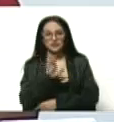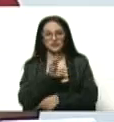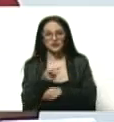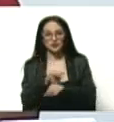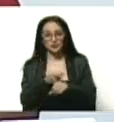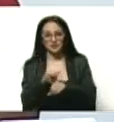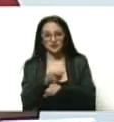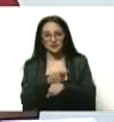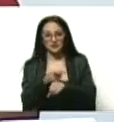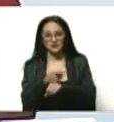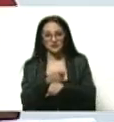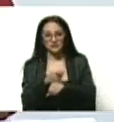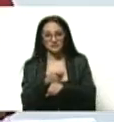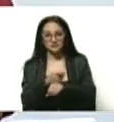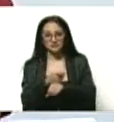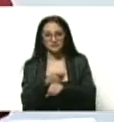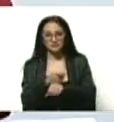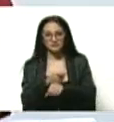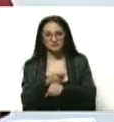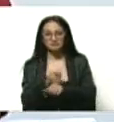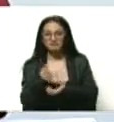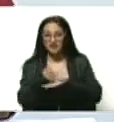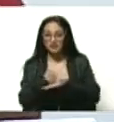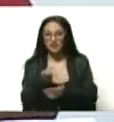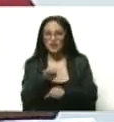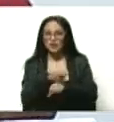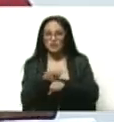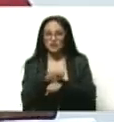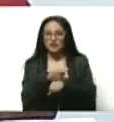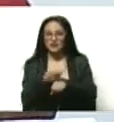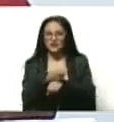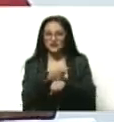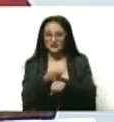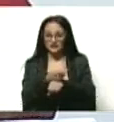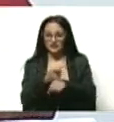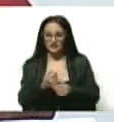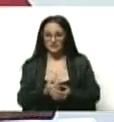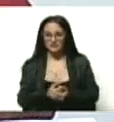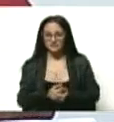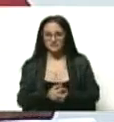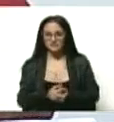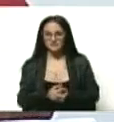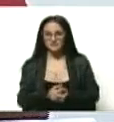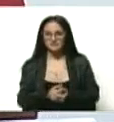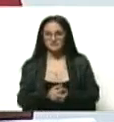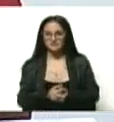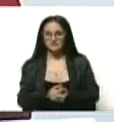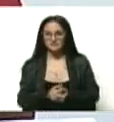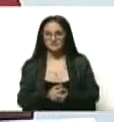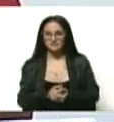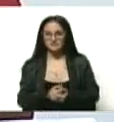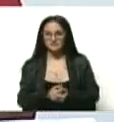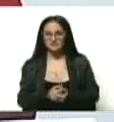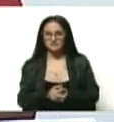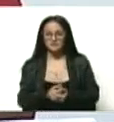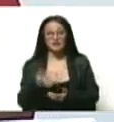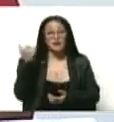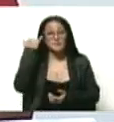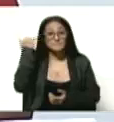gobierno, partido para gobernar, para ayudar a gobernar al gobierno. Entonces, imagínate tú